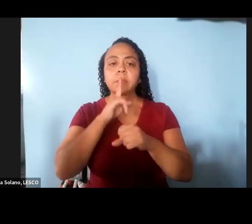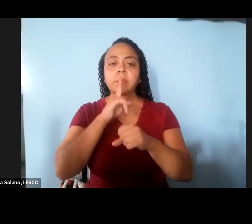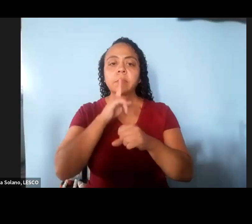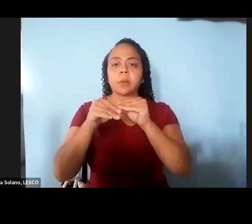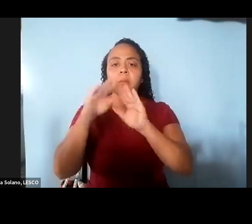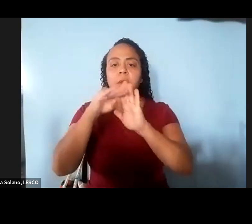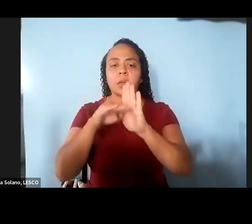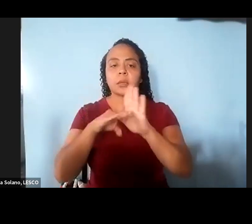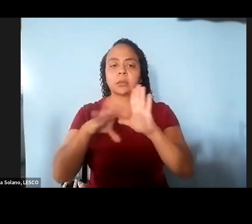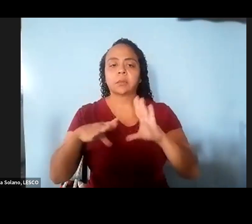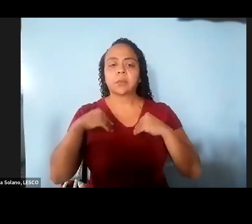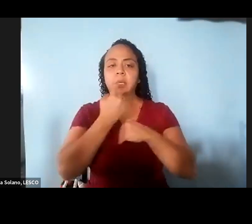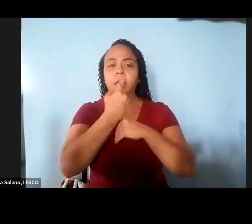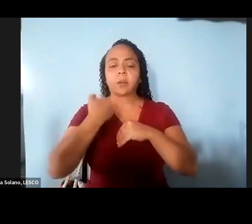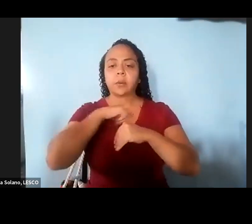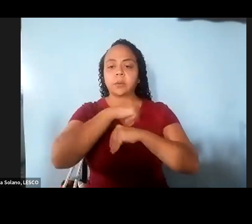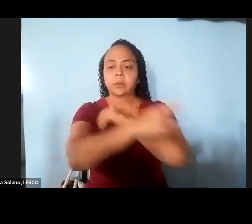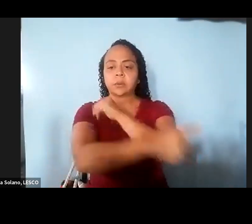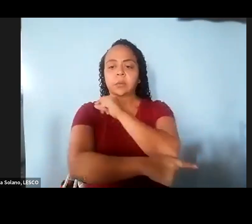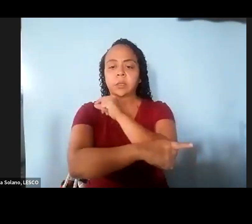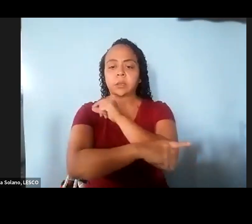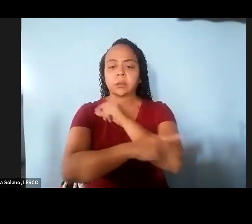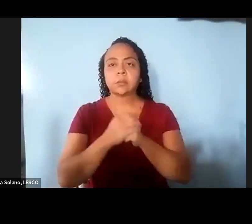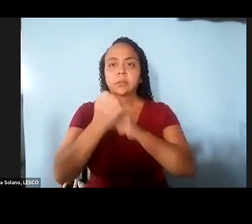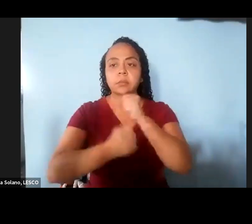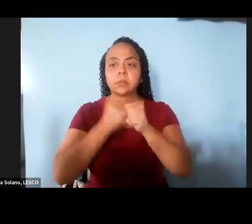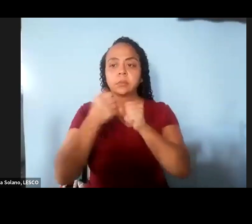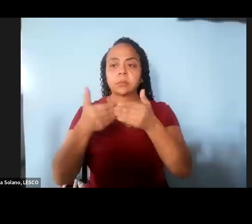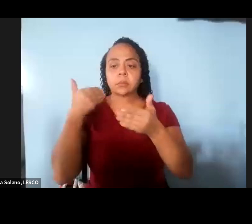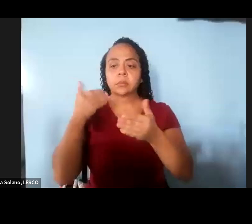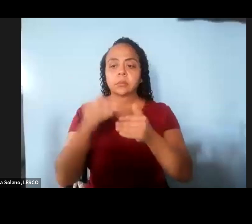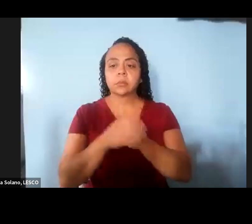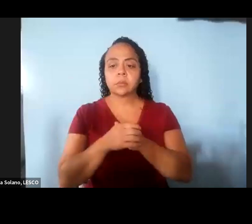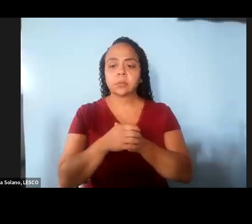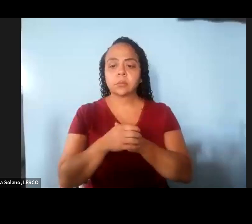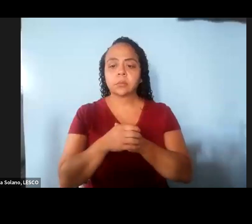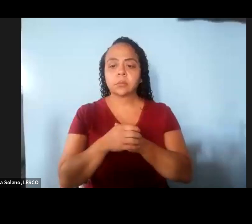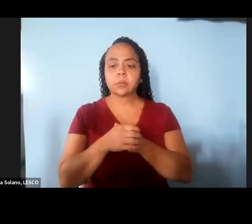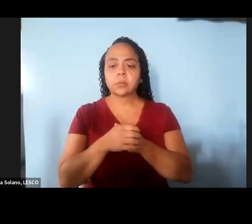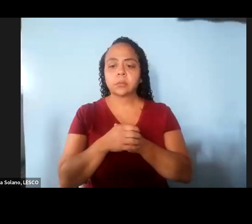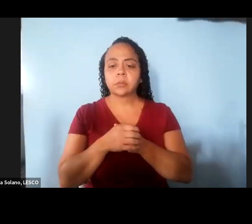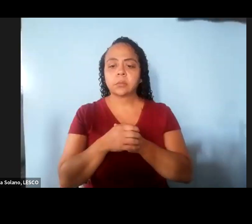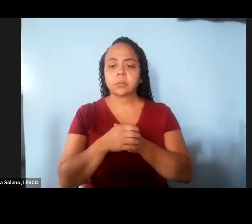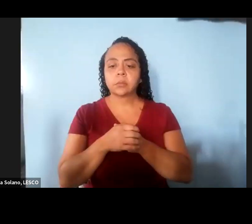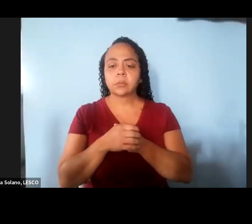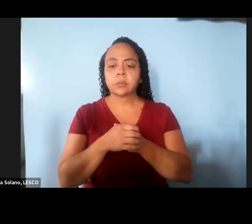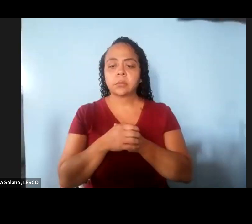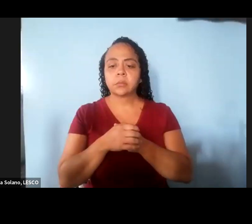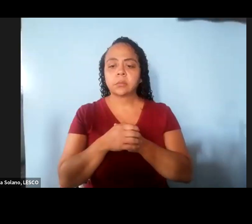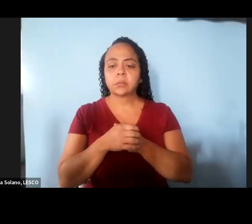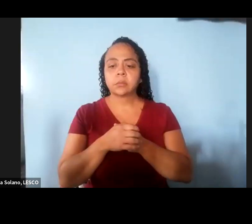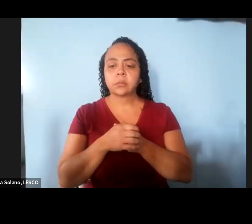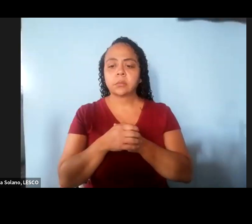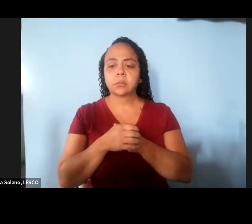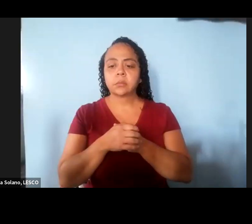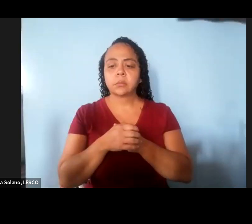en cada uno de nuestros países el año pasado representó un escenario sin precedentes un escenario muy complejo en nuestra